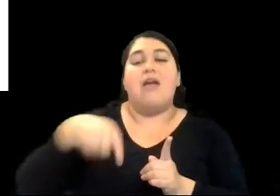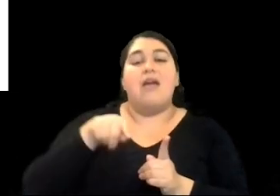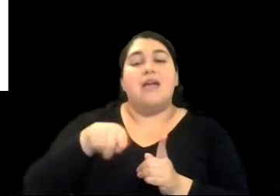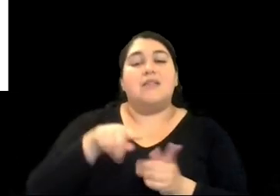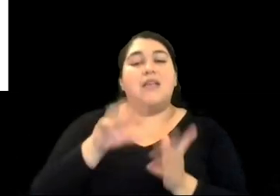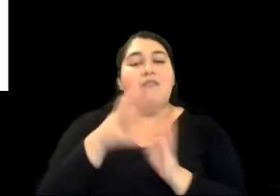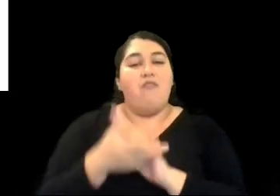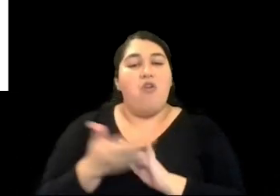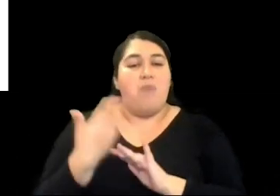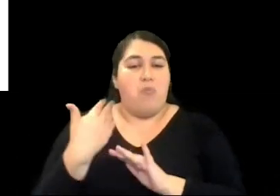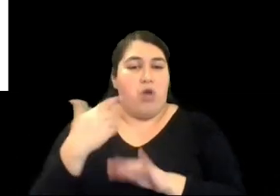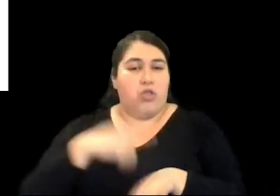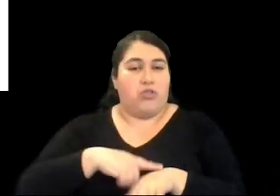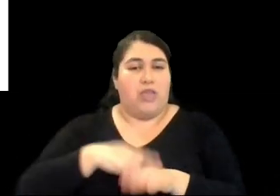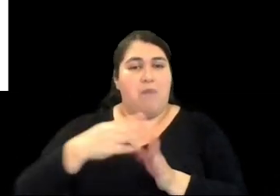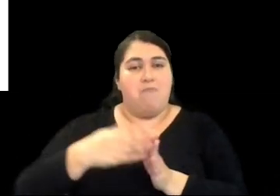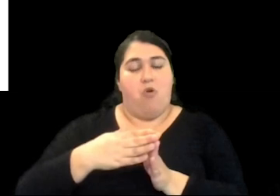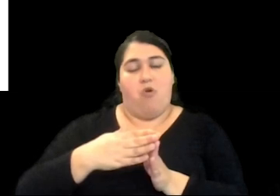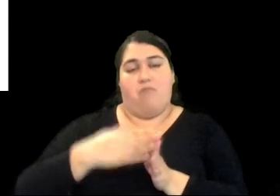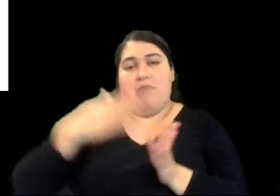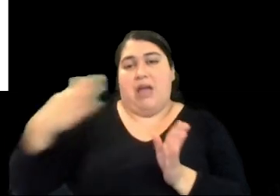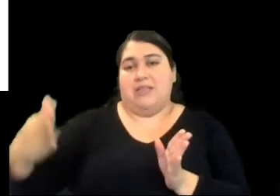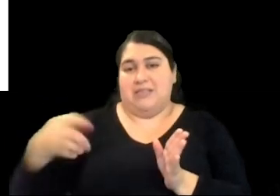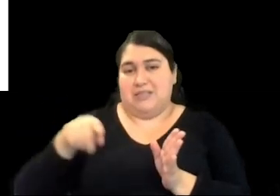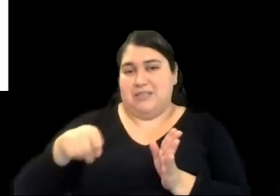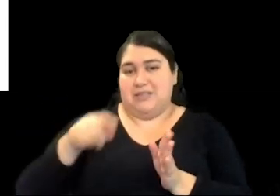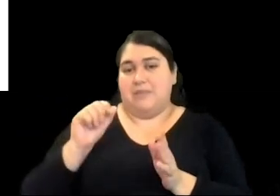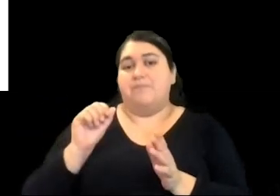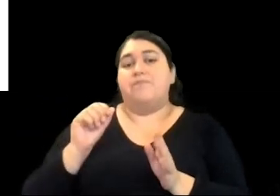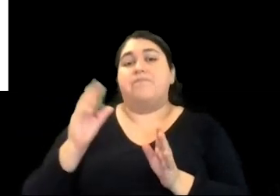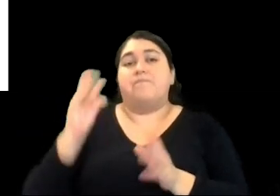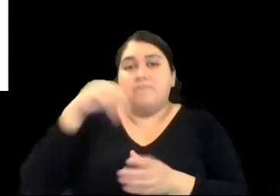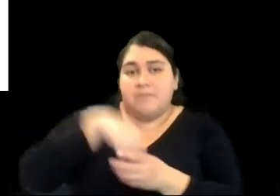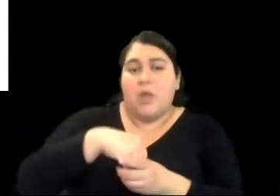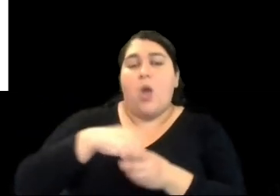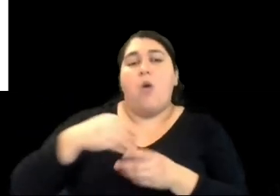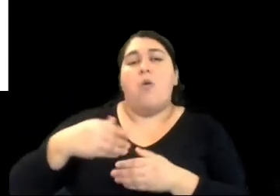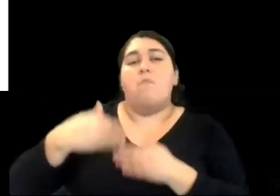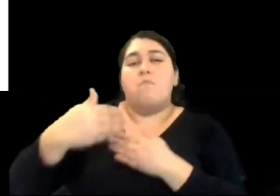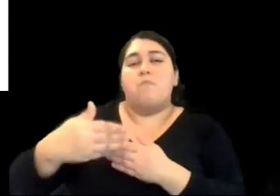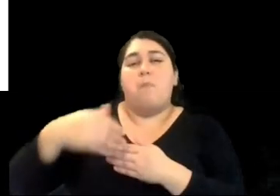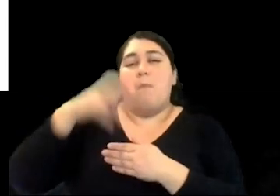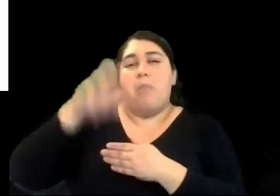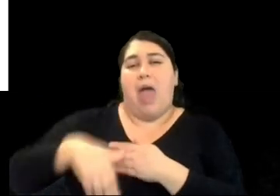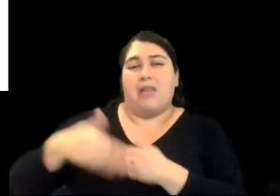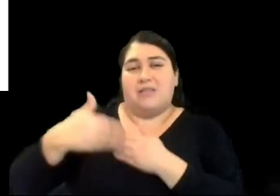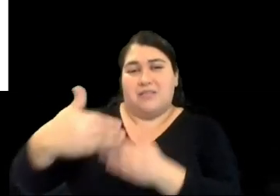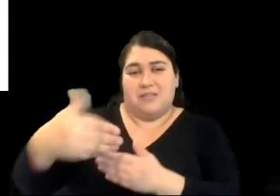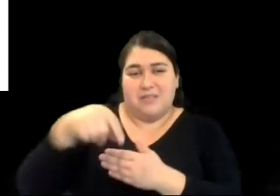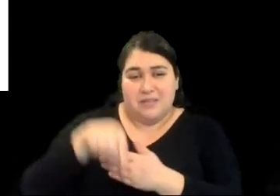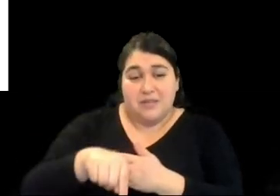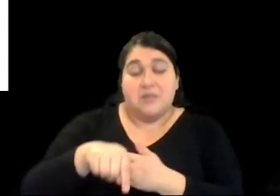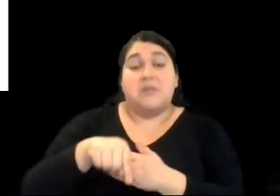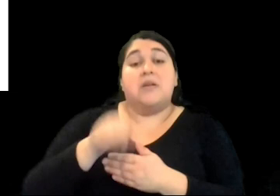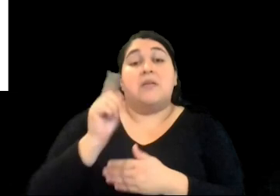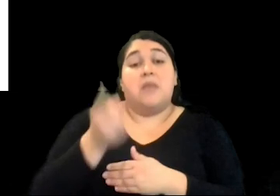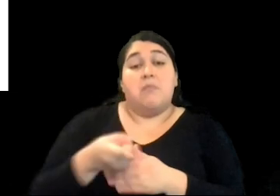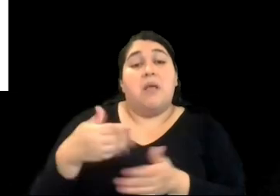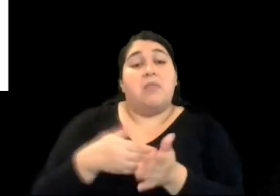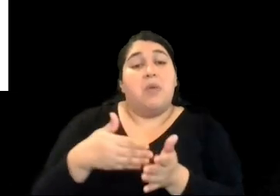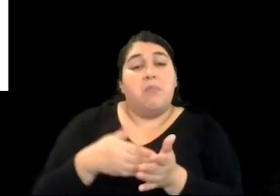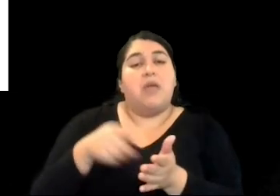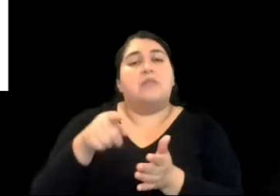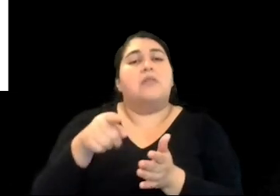extinción de la acción penal adhiriendo a la moratoria, tengo la posibilidad de que varias de esas obligaciones